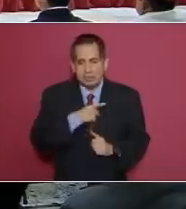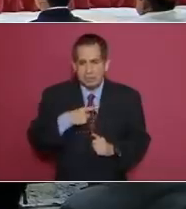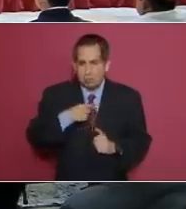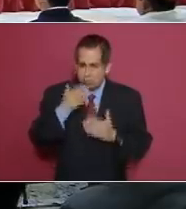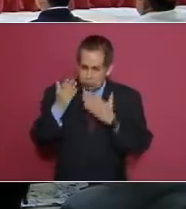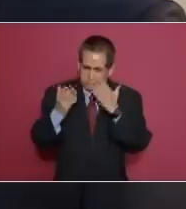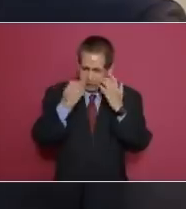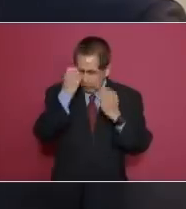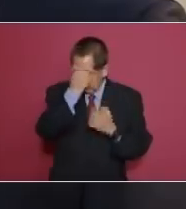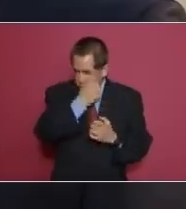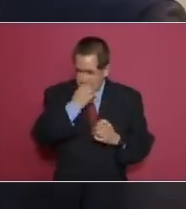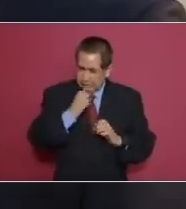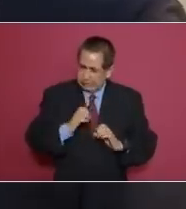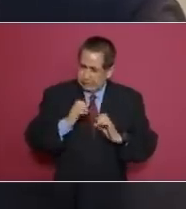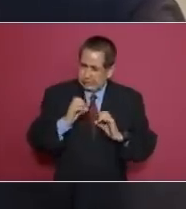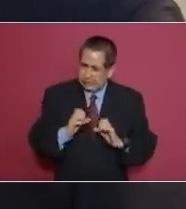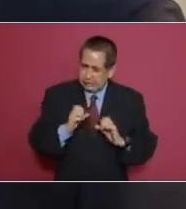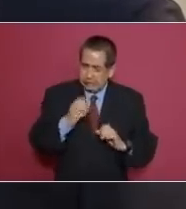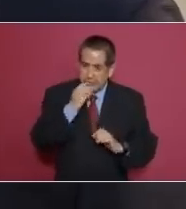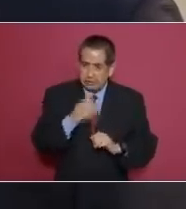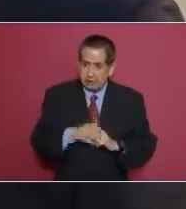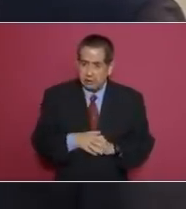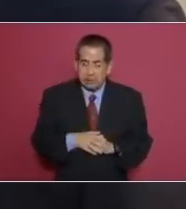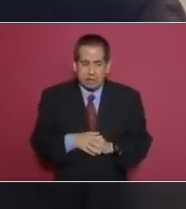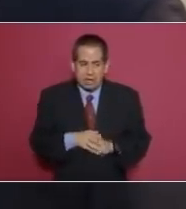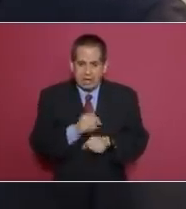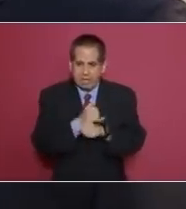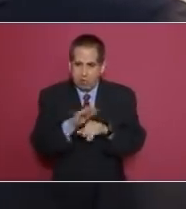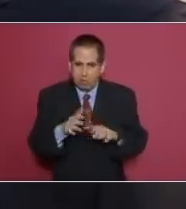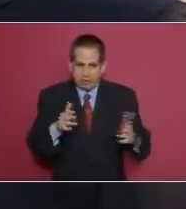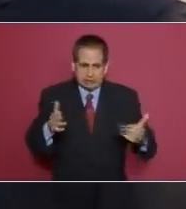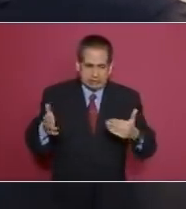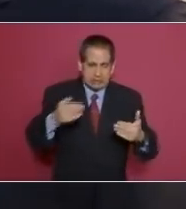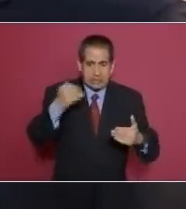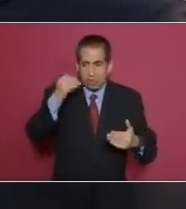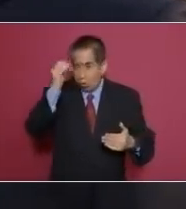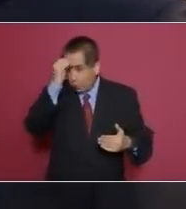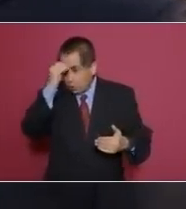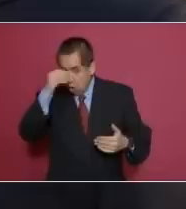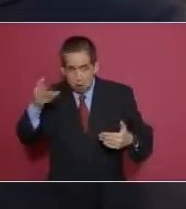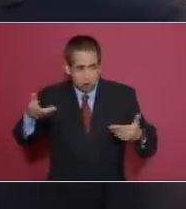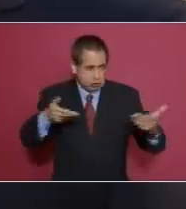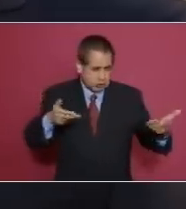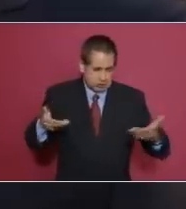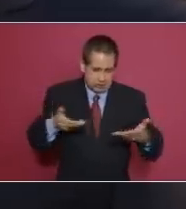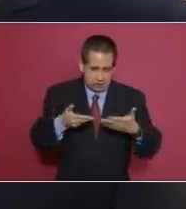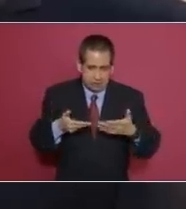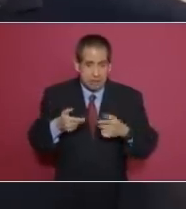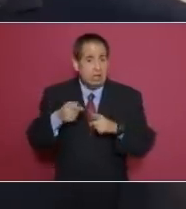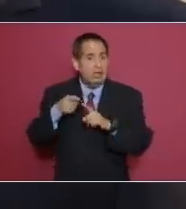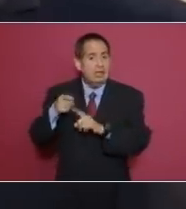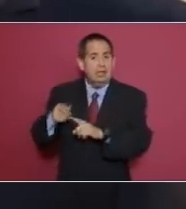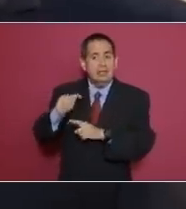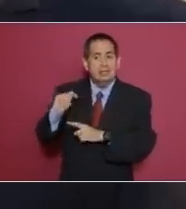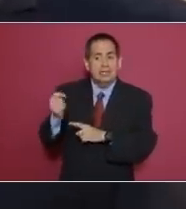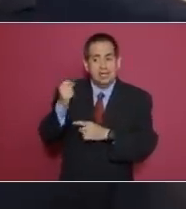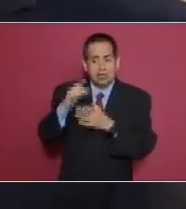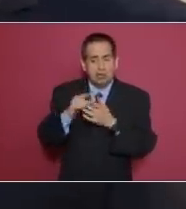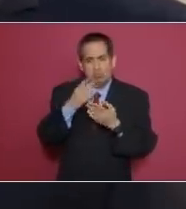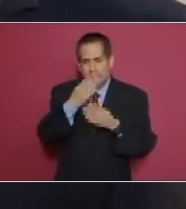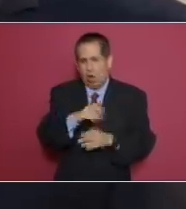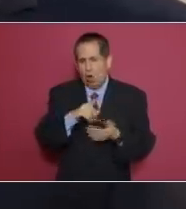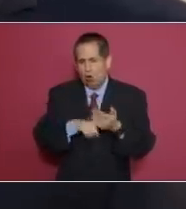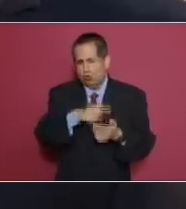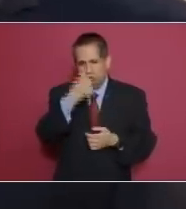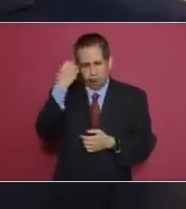analizarlo bien, hay que recoger todos los puntos de vista. Los técnicos